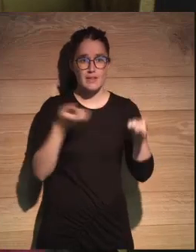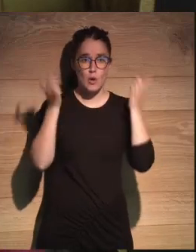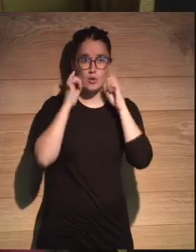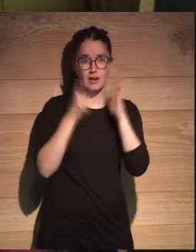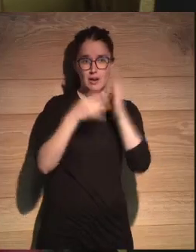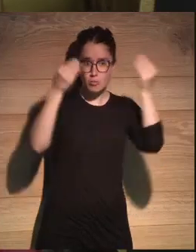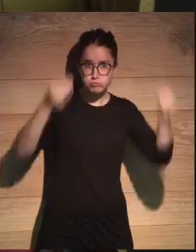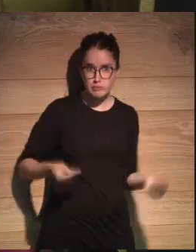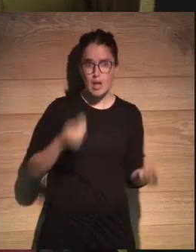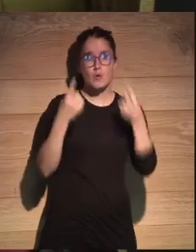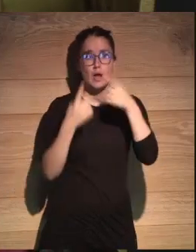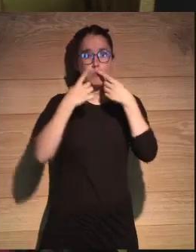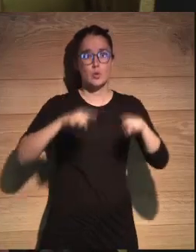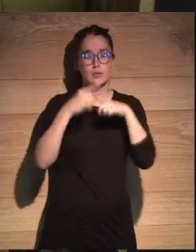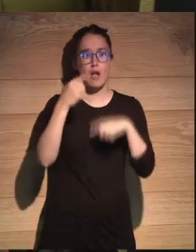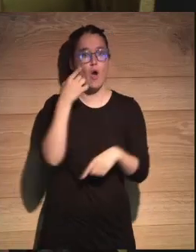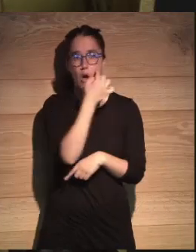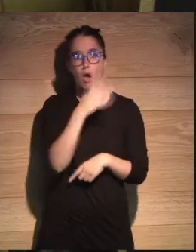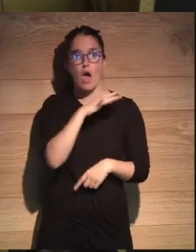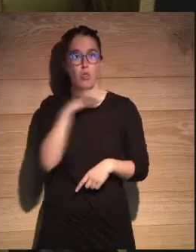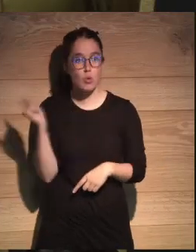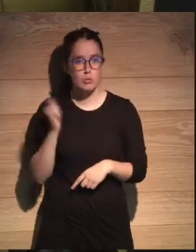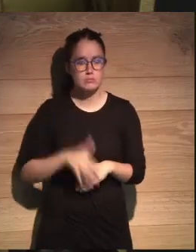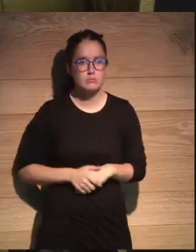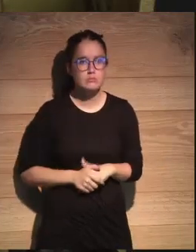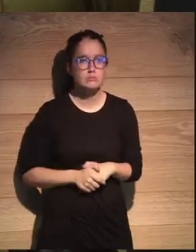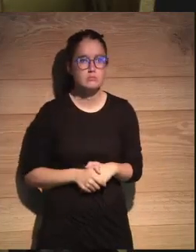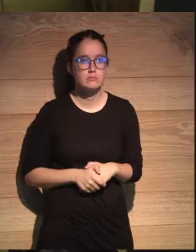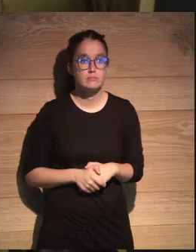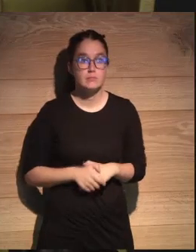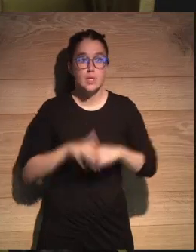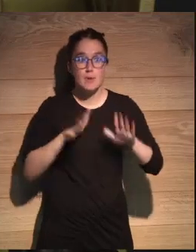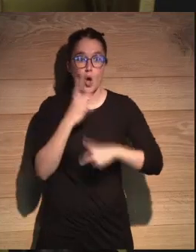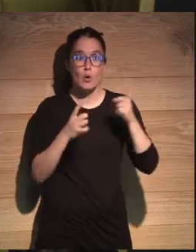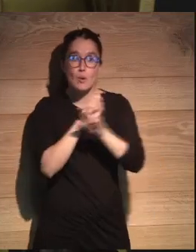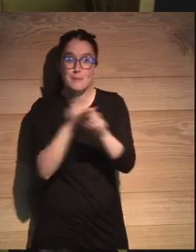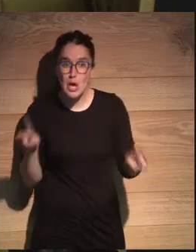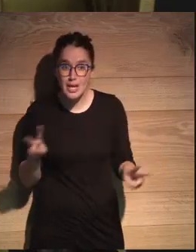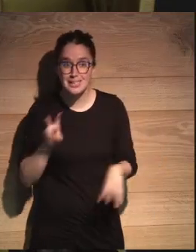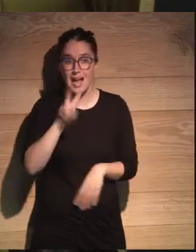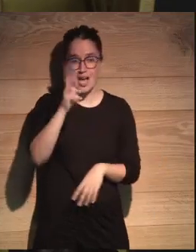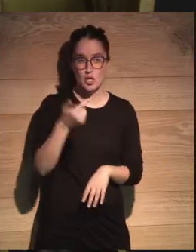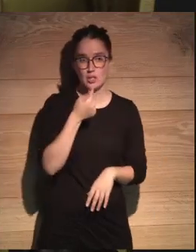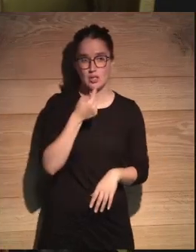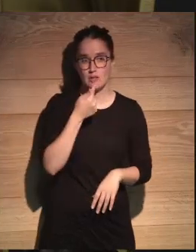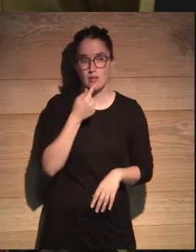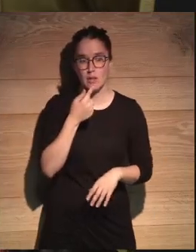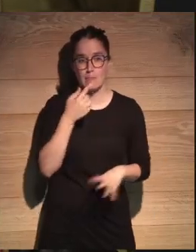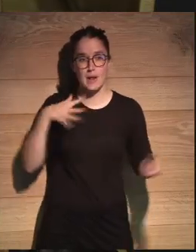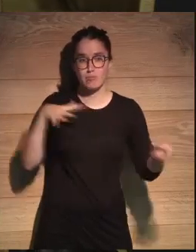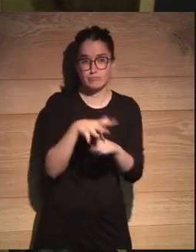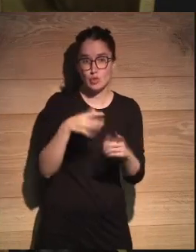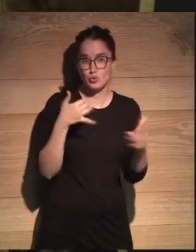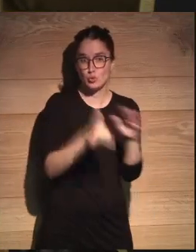calidad una muy determinada música, el color de los ojos se vuelve azul. Pero los hay peores. Hay otros que simplemente por conseguir audiencia